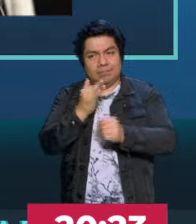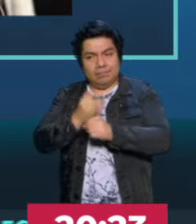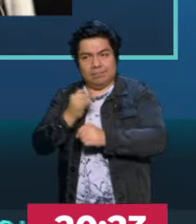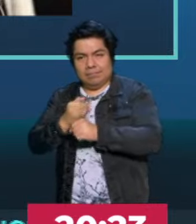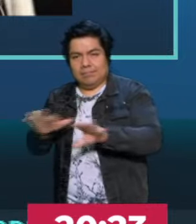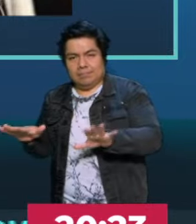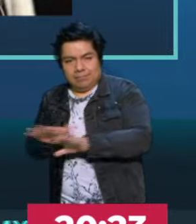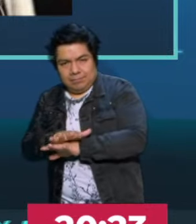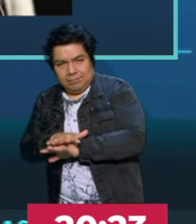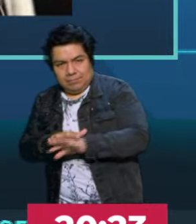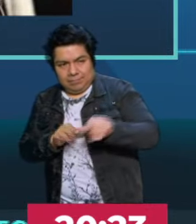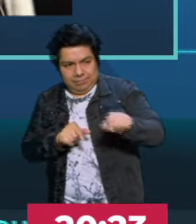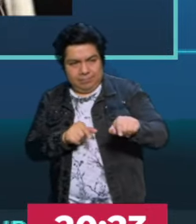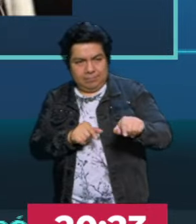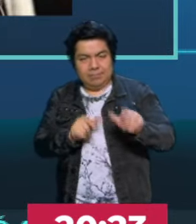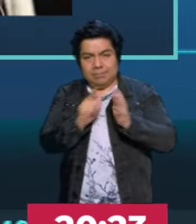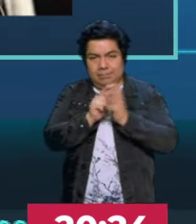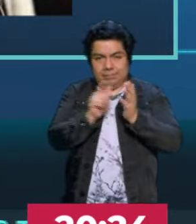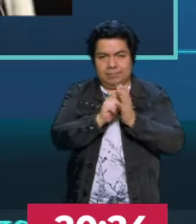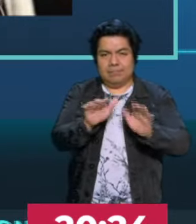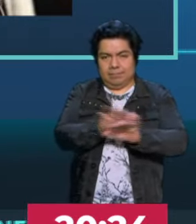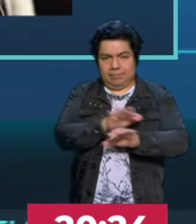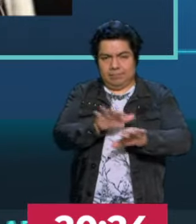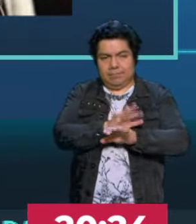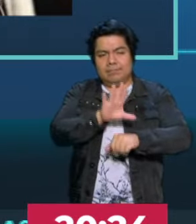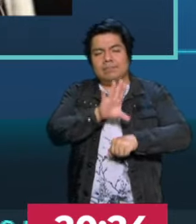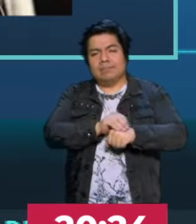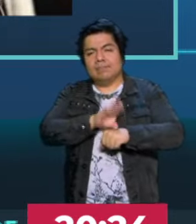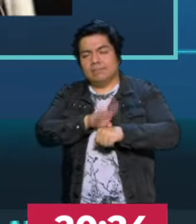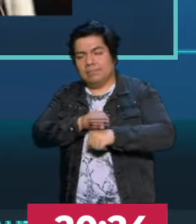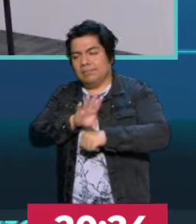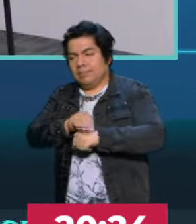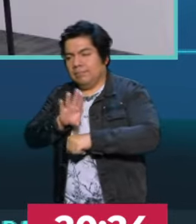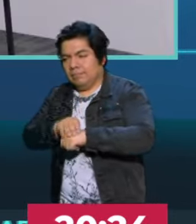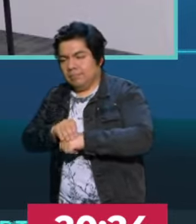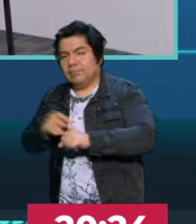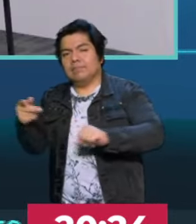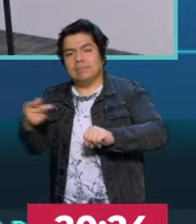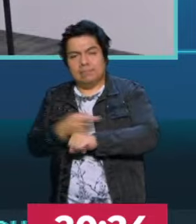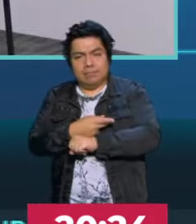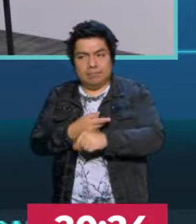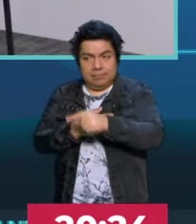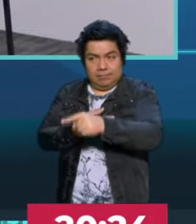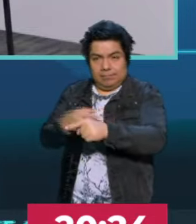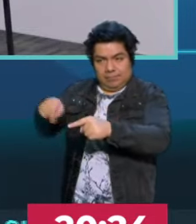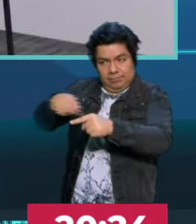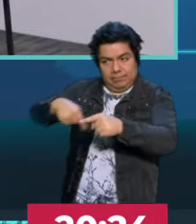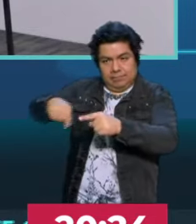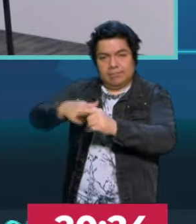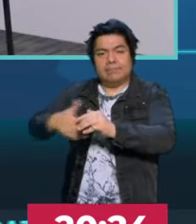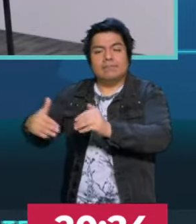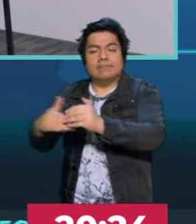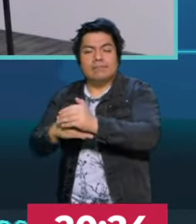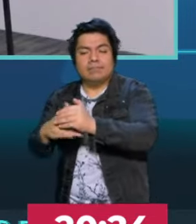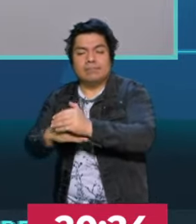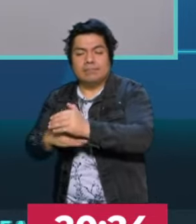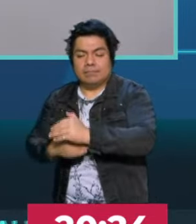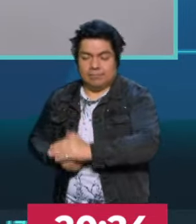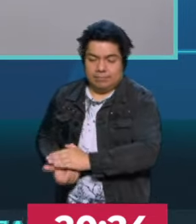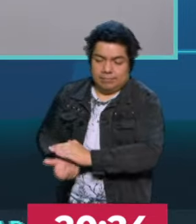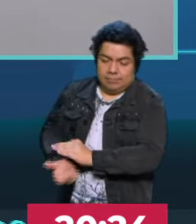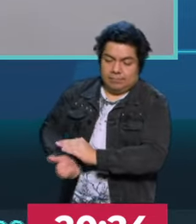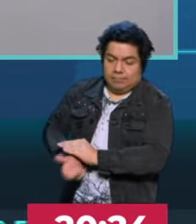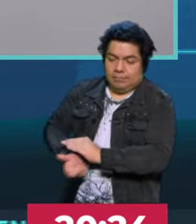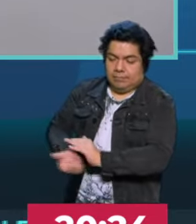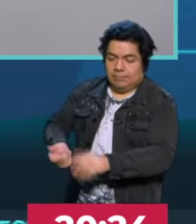combustible. Con esa reforma, esos permisos, lo que detonó, Berenice, fue este tipo de contrabando. ¿Por qué? Porque